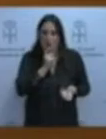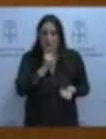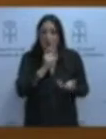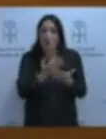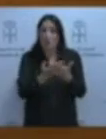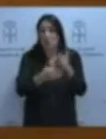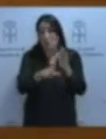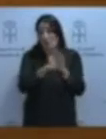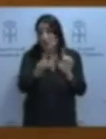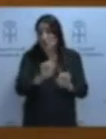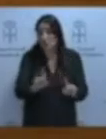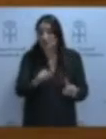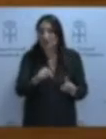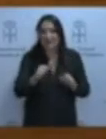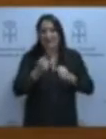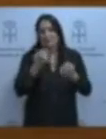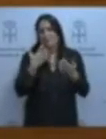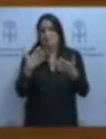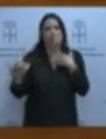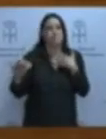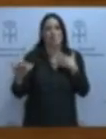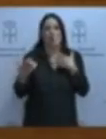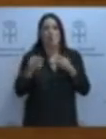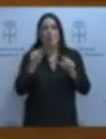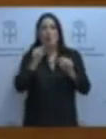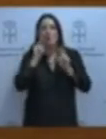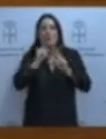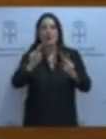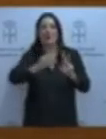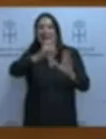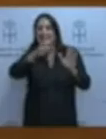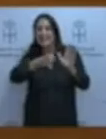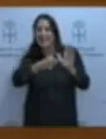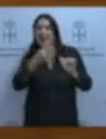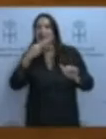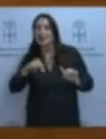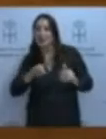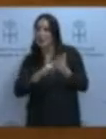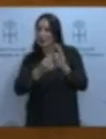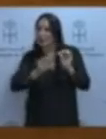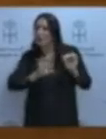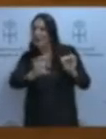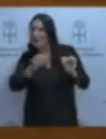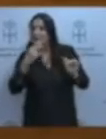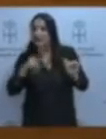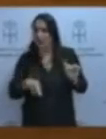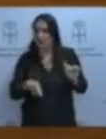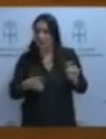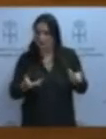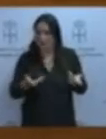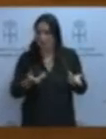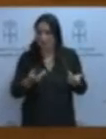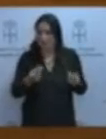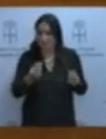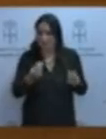En esta PNL se evidencia quién tiene una perspectiva integral, quién tiene un proyecto de país y quién no. Señorías de